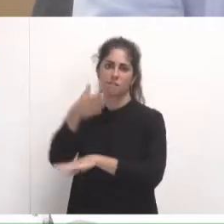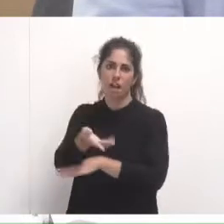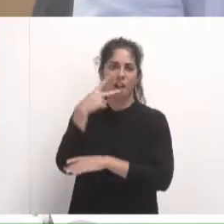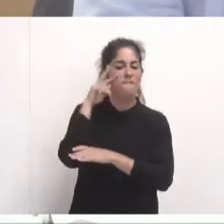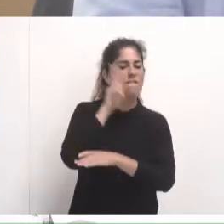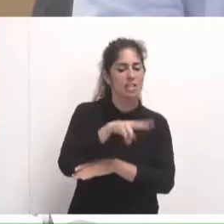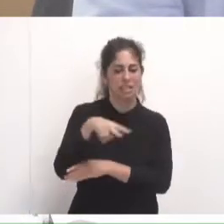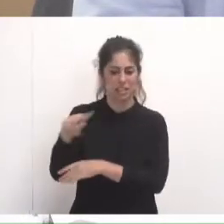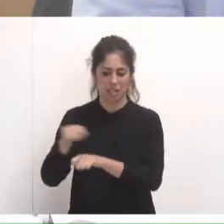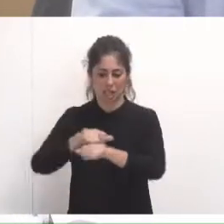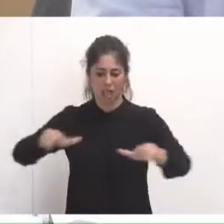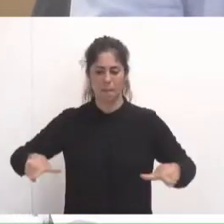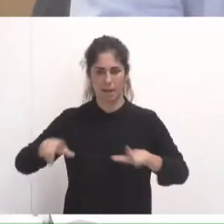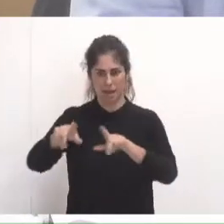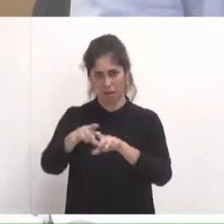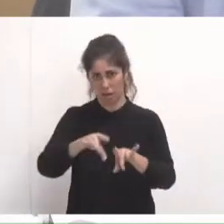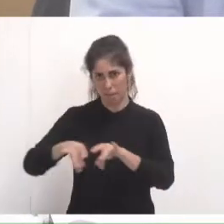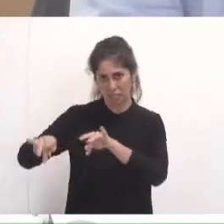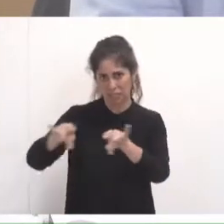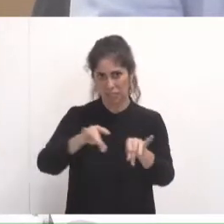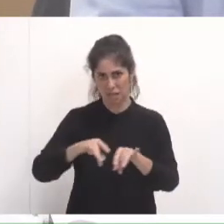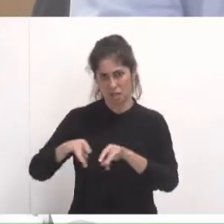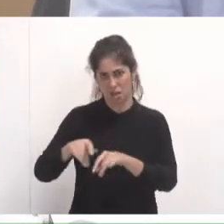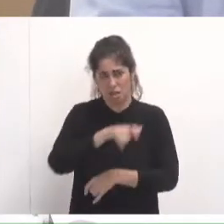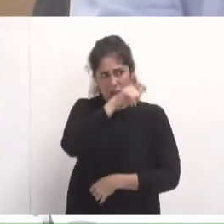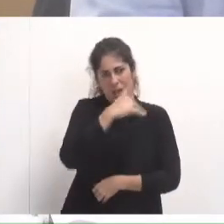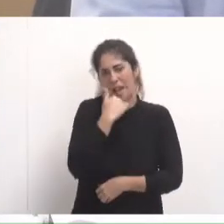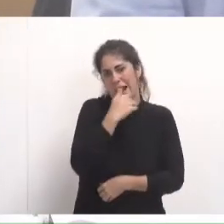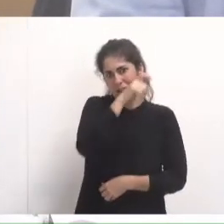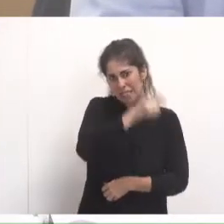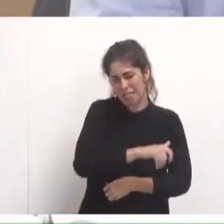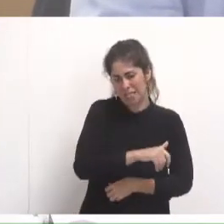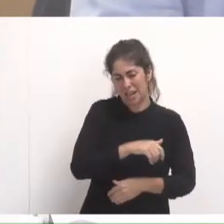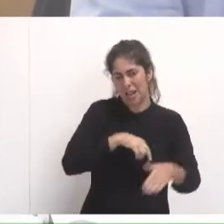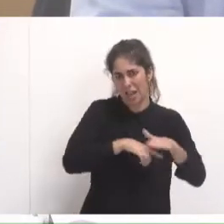concreta por parte del técnico de la agencia para recoger